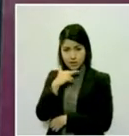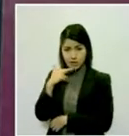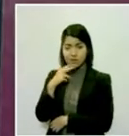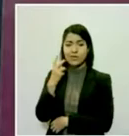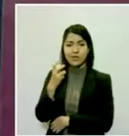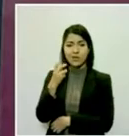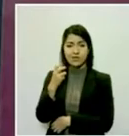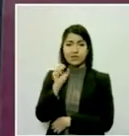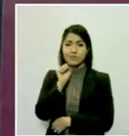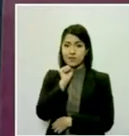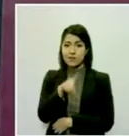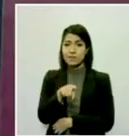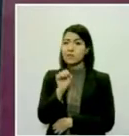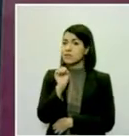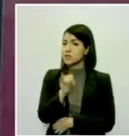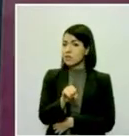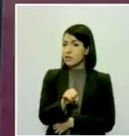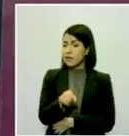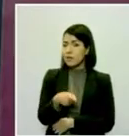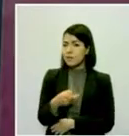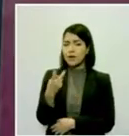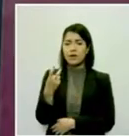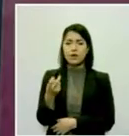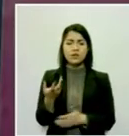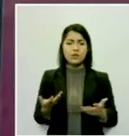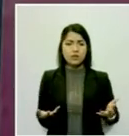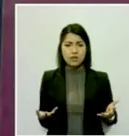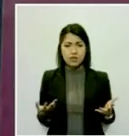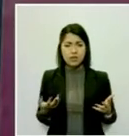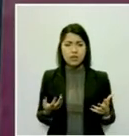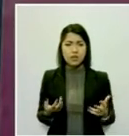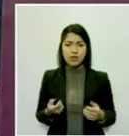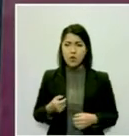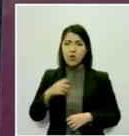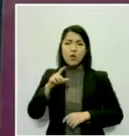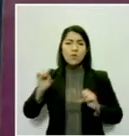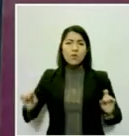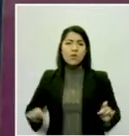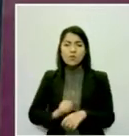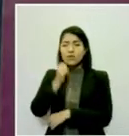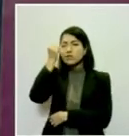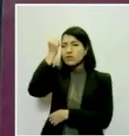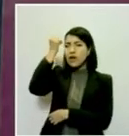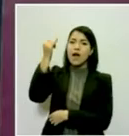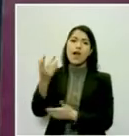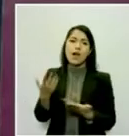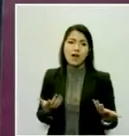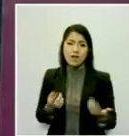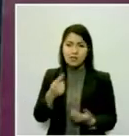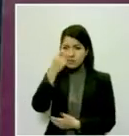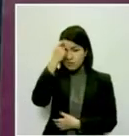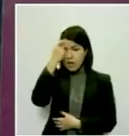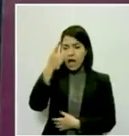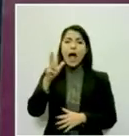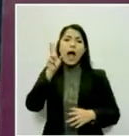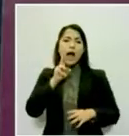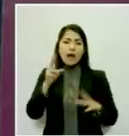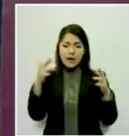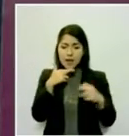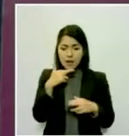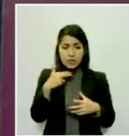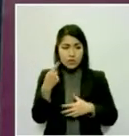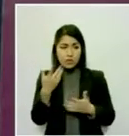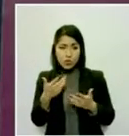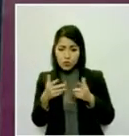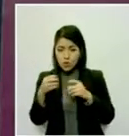también. Estamos. Esto no fue una ocurrencia. O sea, no fue de, a ver, rápido,